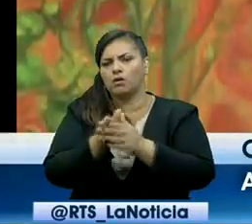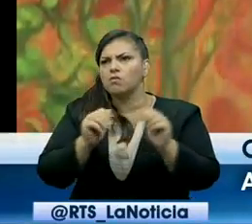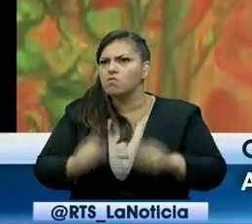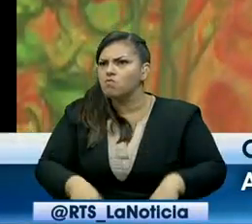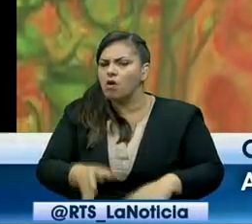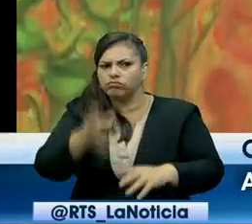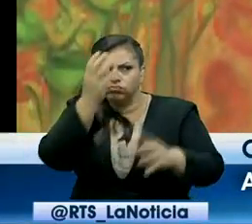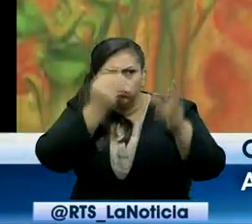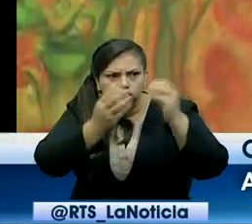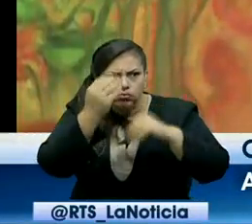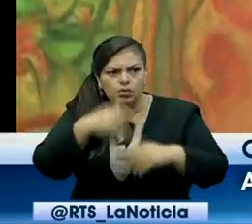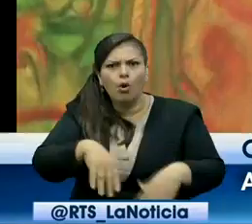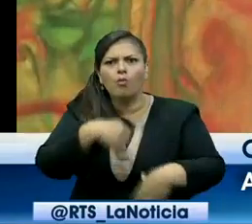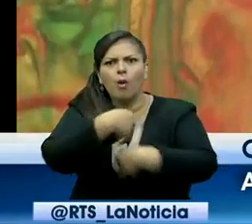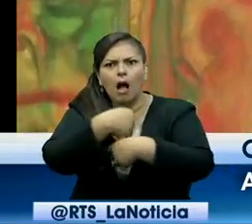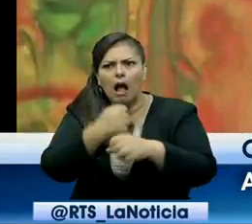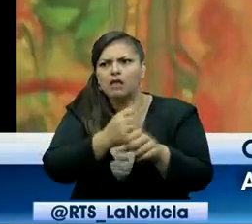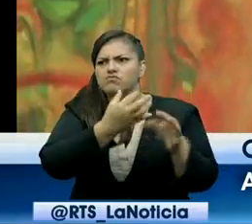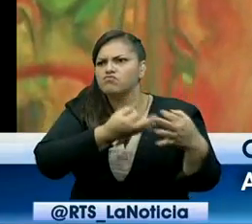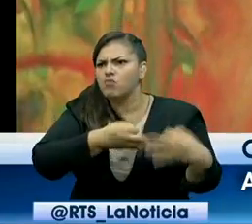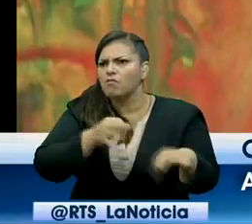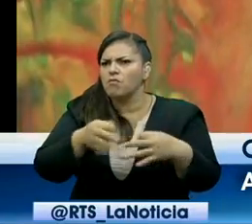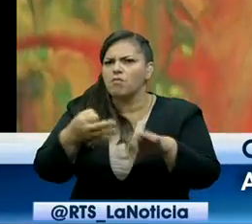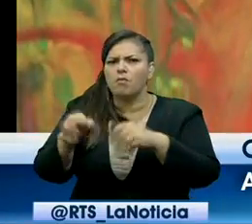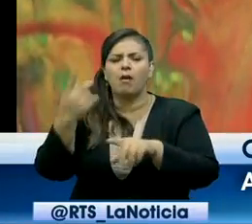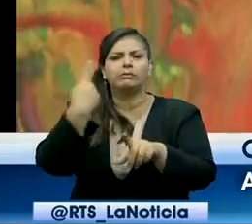de servir como un lugar para actividades artísticas